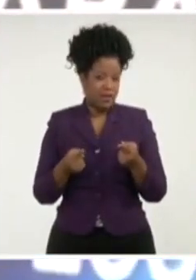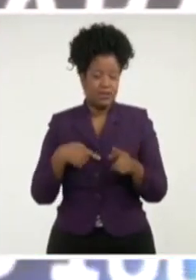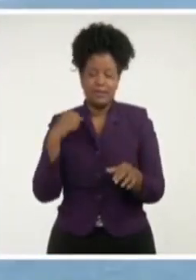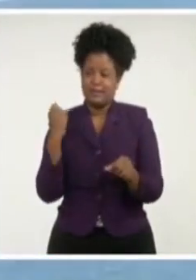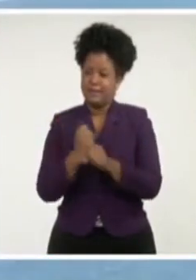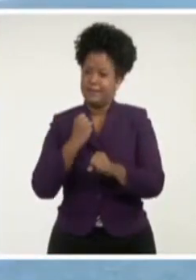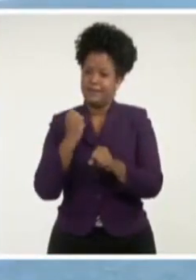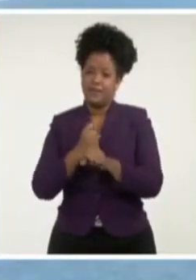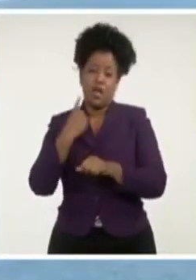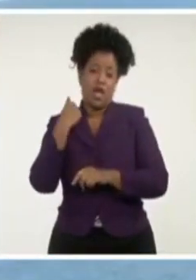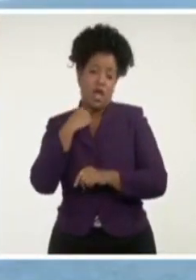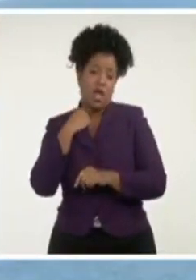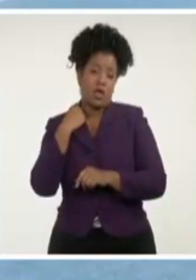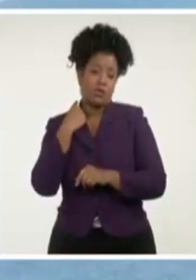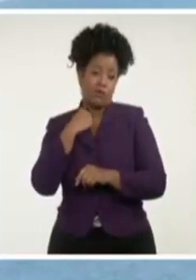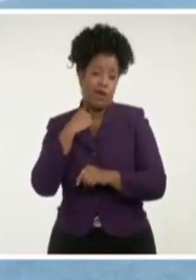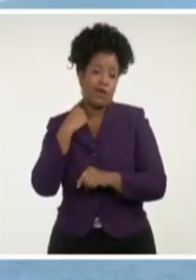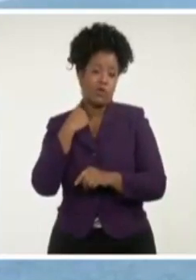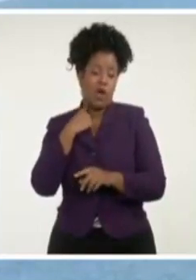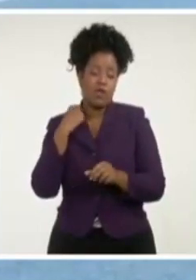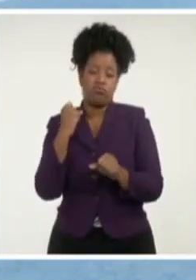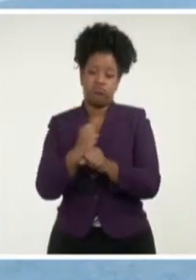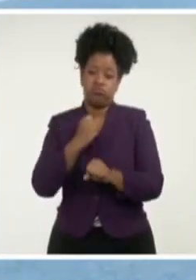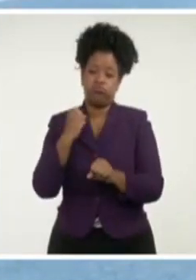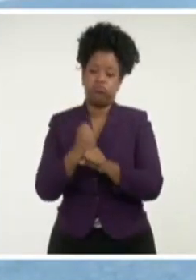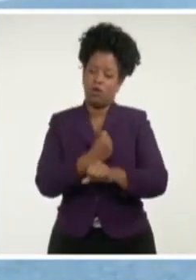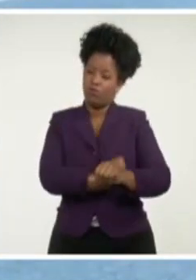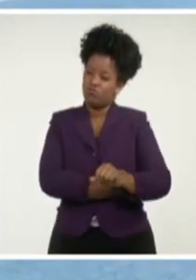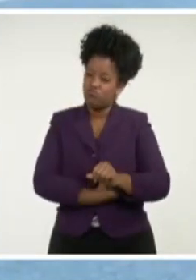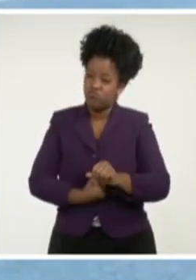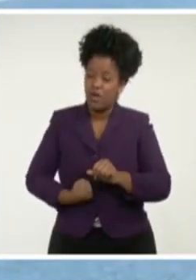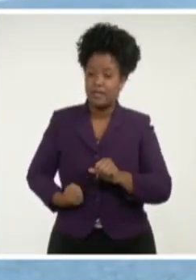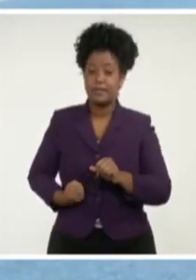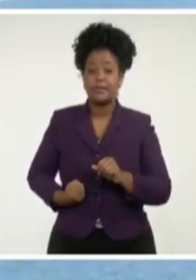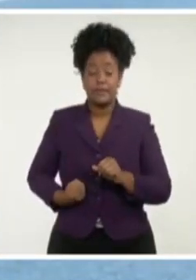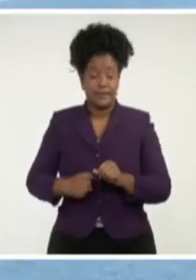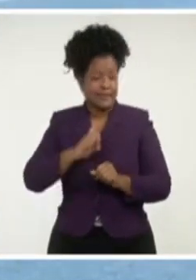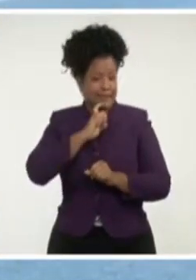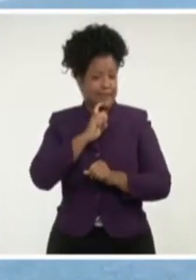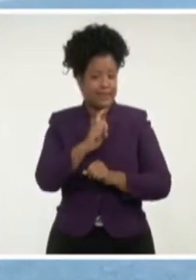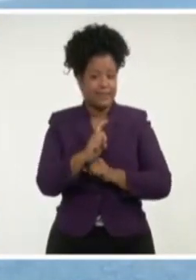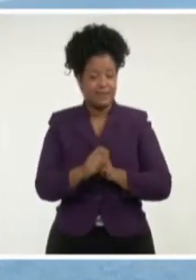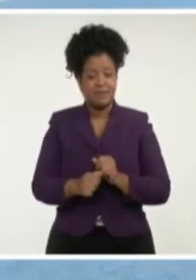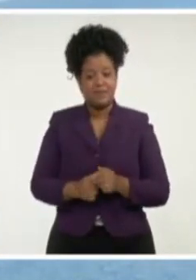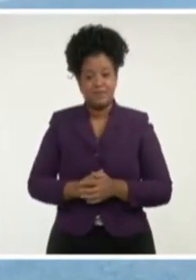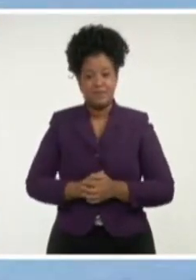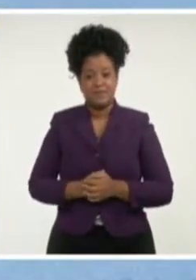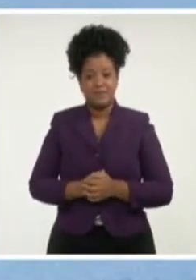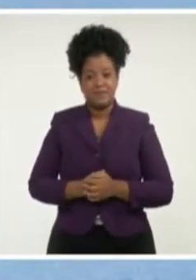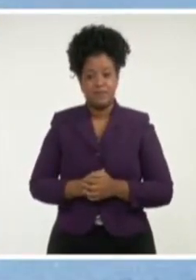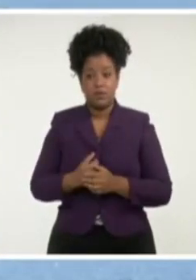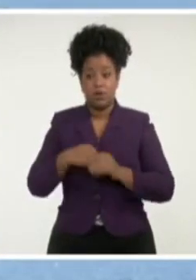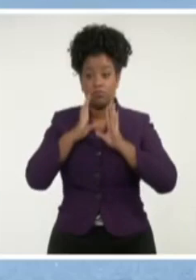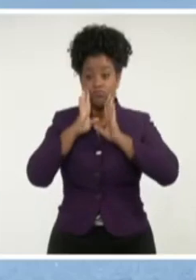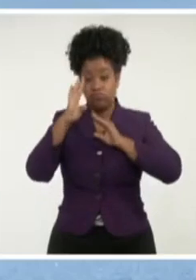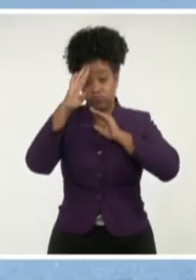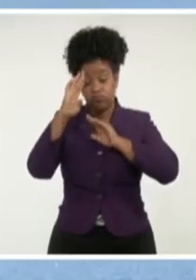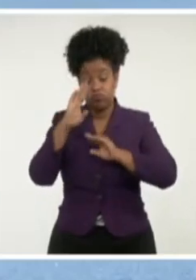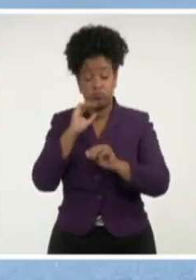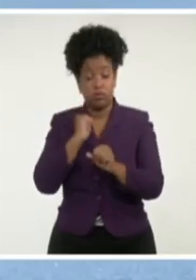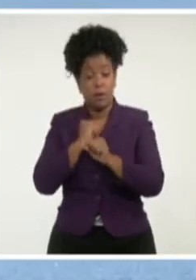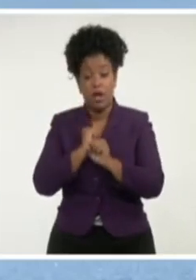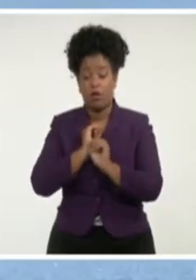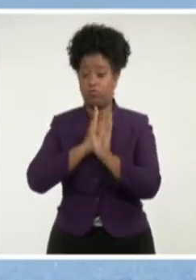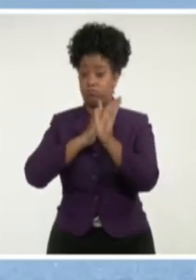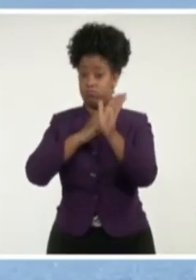muchos años, un trabajo bastante sacrificado, un trabajo de mucha concentración, de mucha